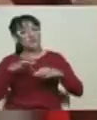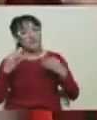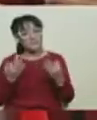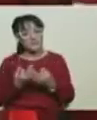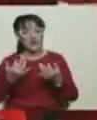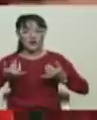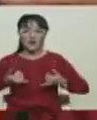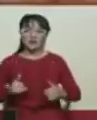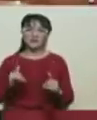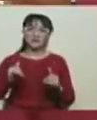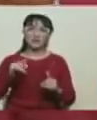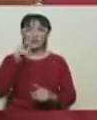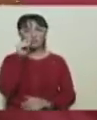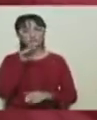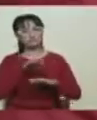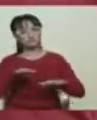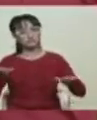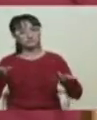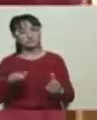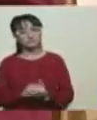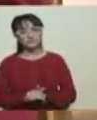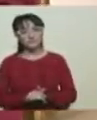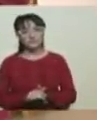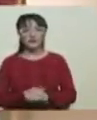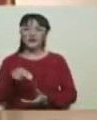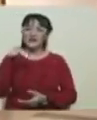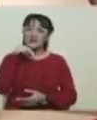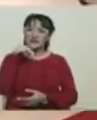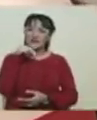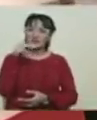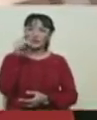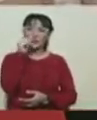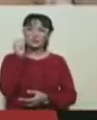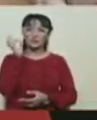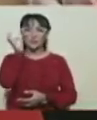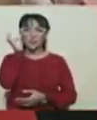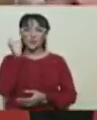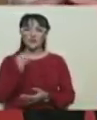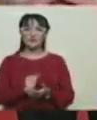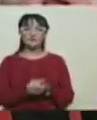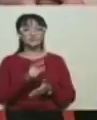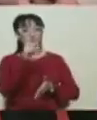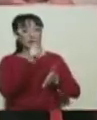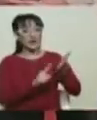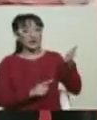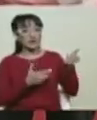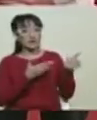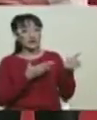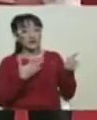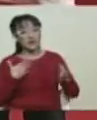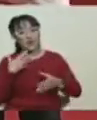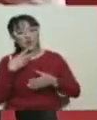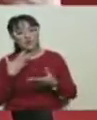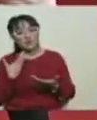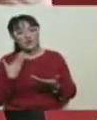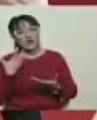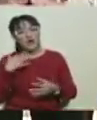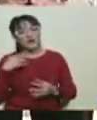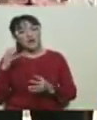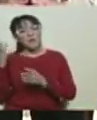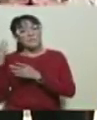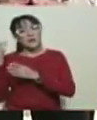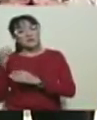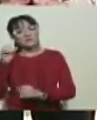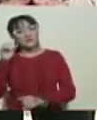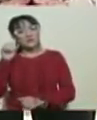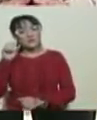nuestros hijos, por nuestras hijas, por nuestros nietos, por nuestras nietas, en la lista de los que creemos en el futuro